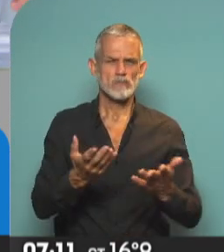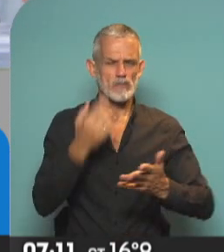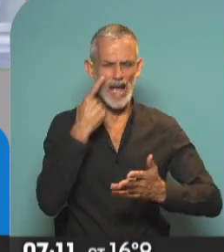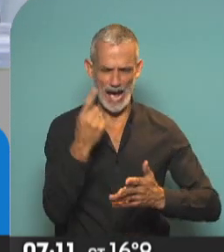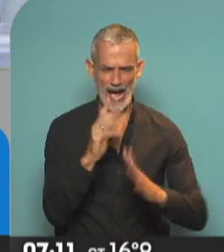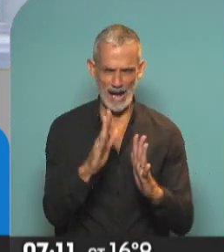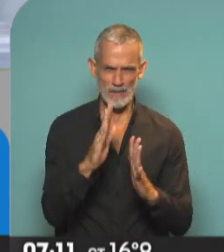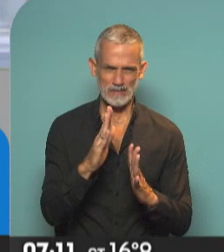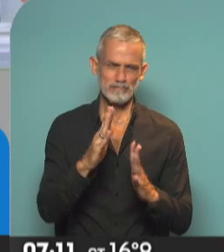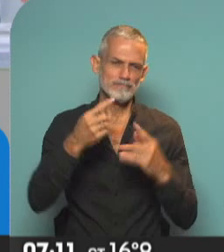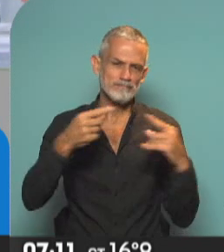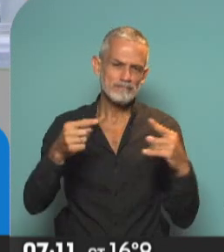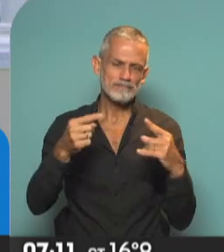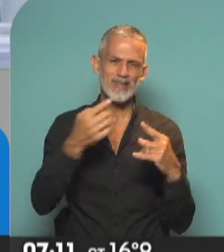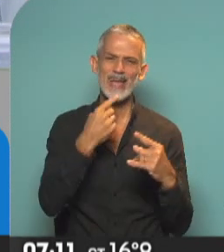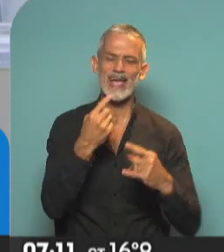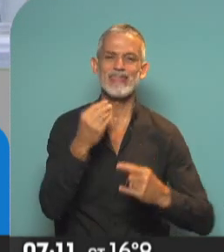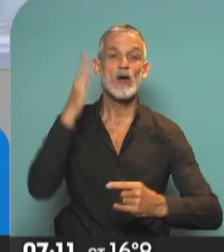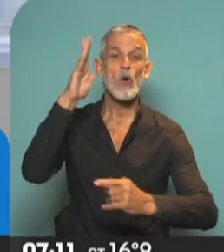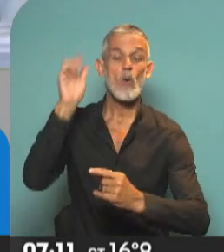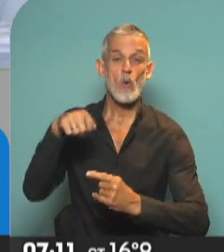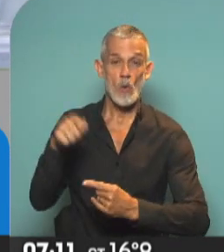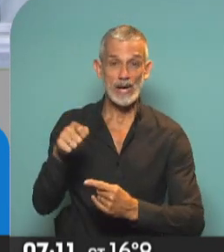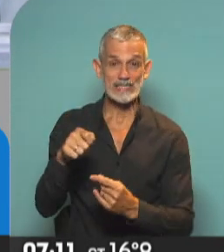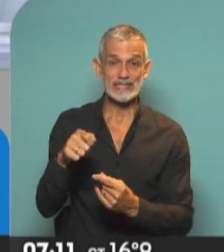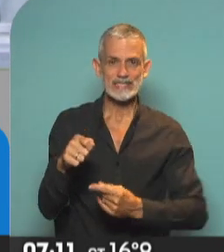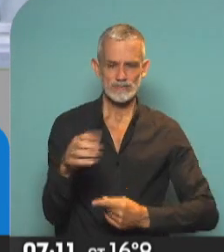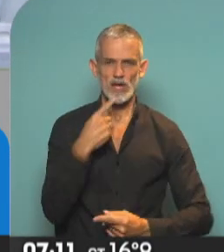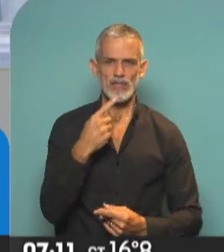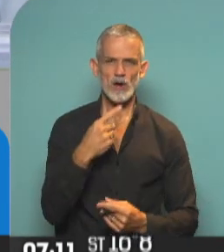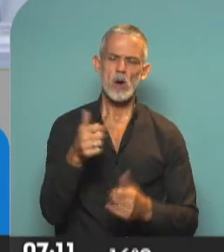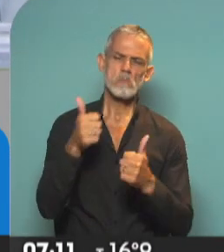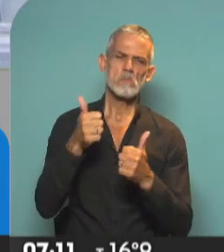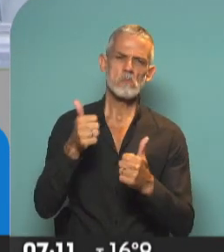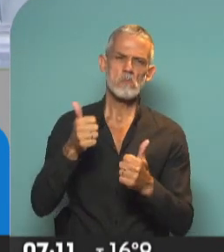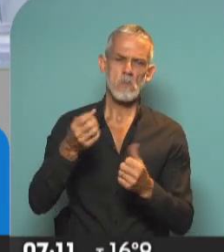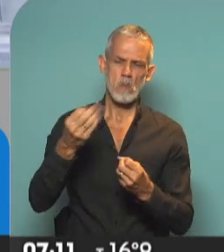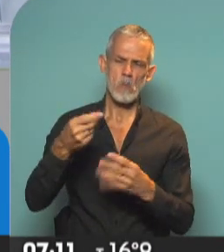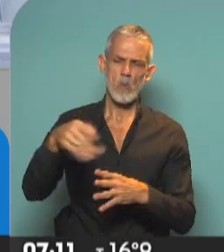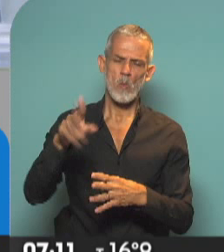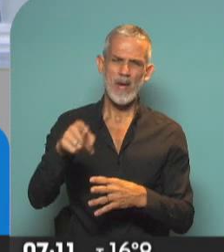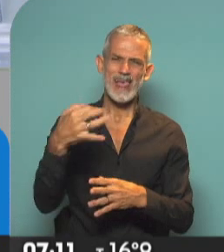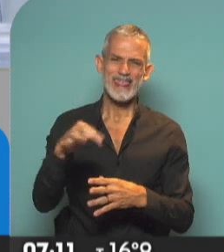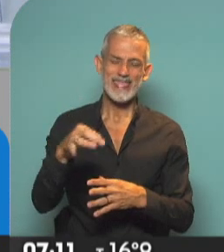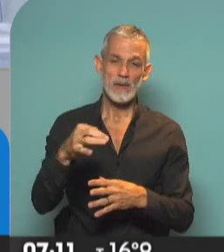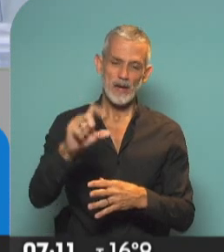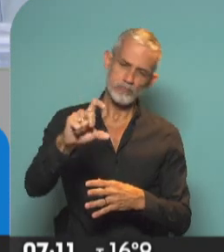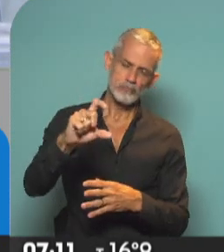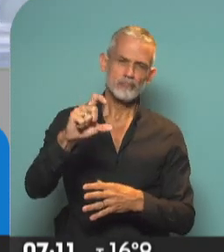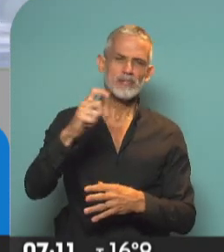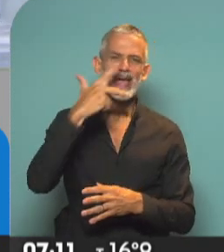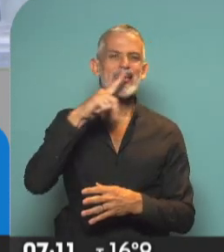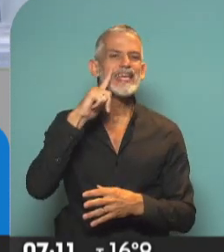de apreciaciones de lo que dijo el juez, que dio por buena esa hipótesis de que la